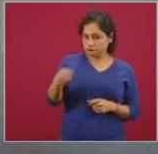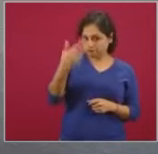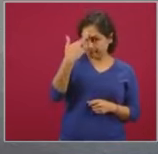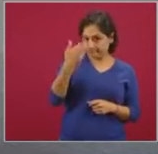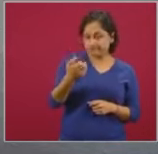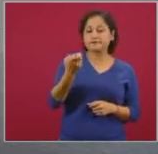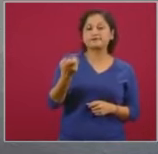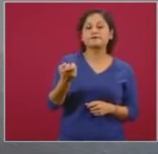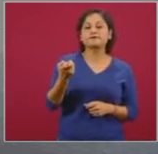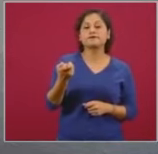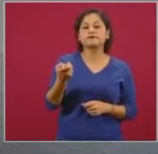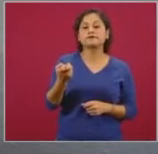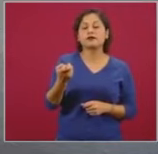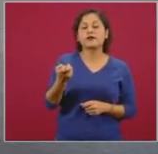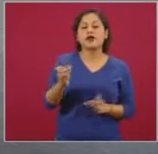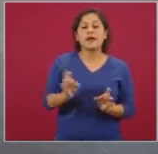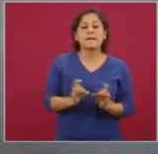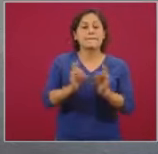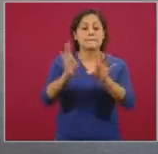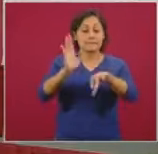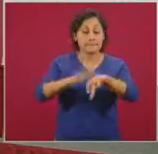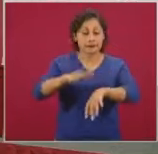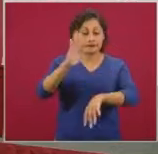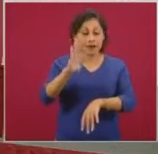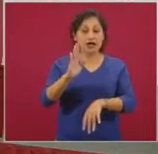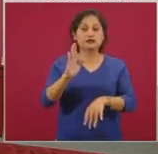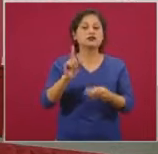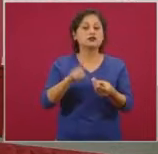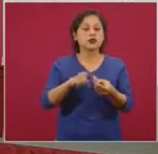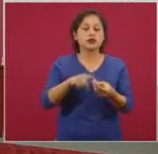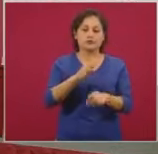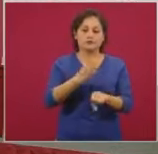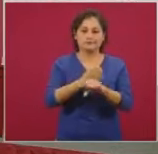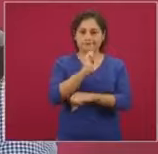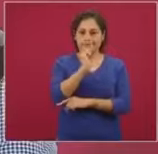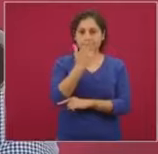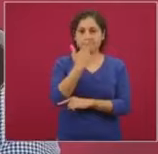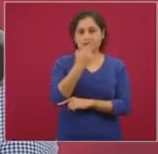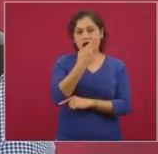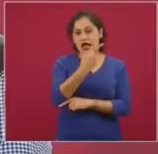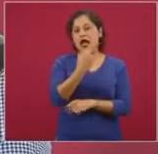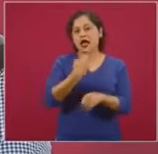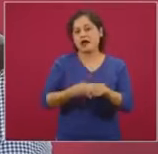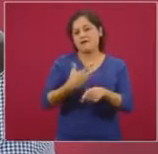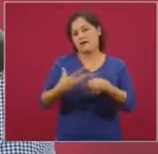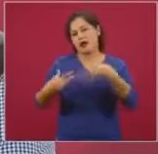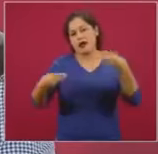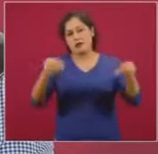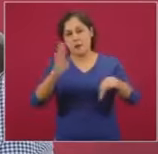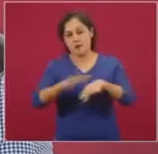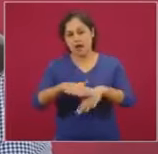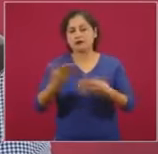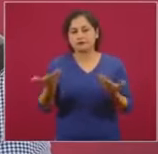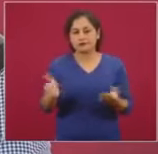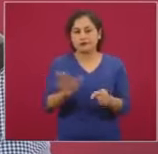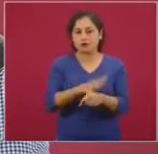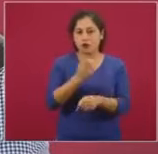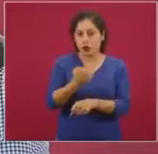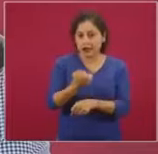tenemos la mayor ocurrencia, así como Chihuahua, a través de su gran incremento de casos, es la que contribuye con gran